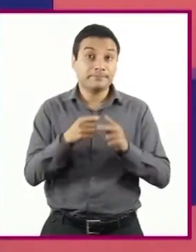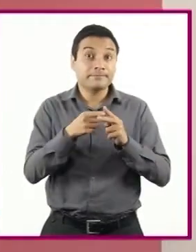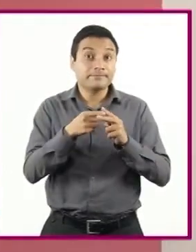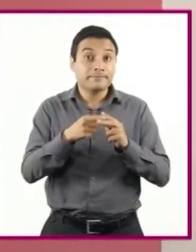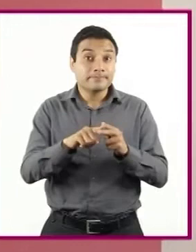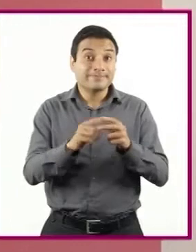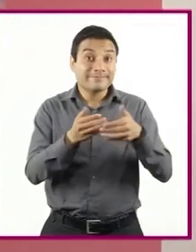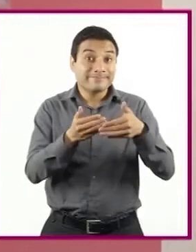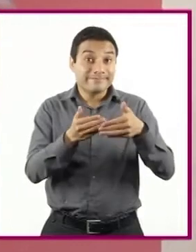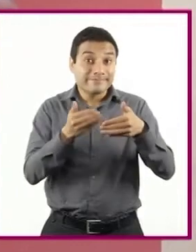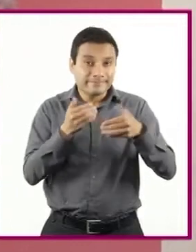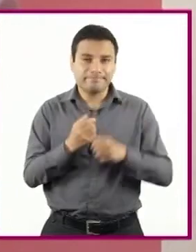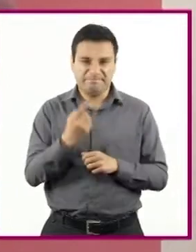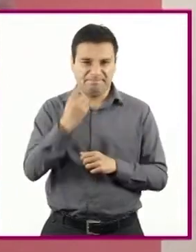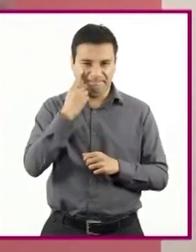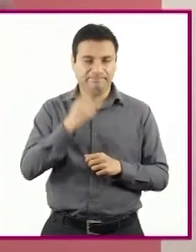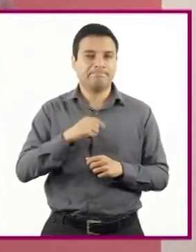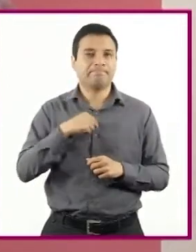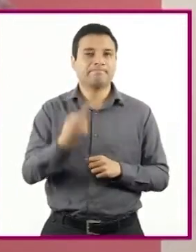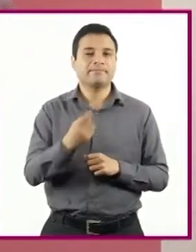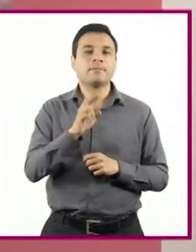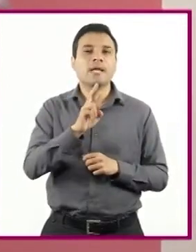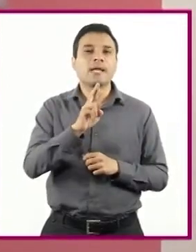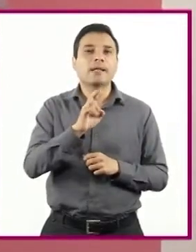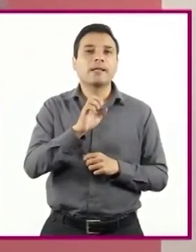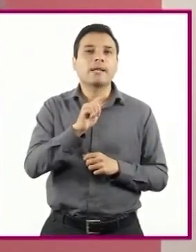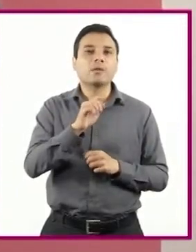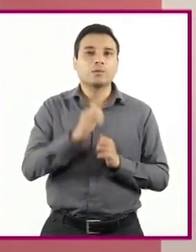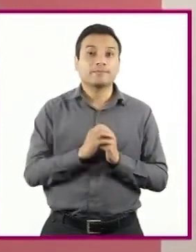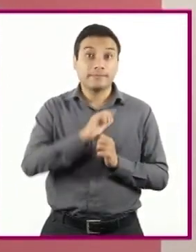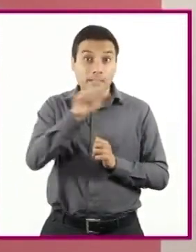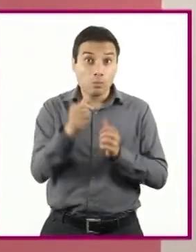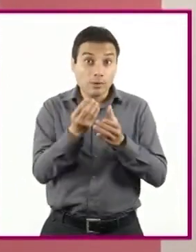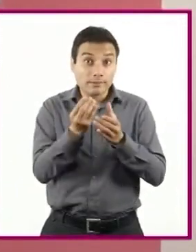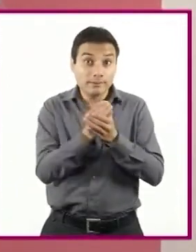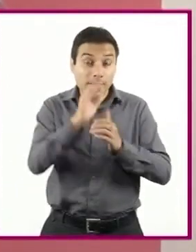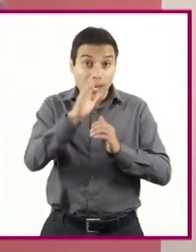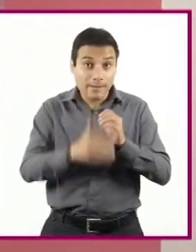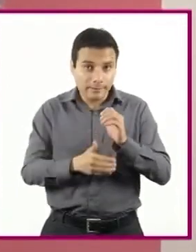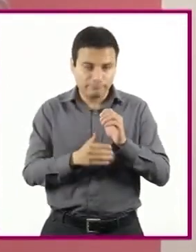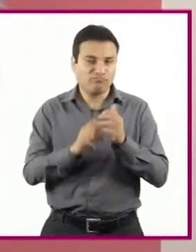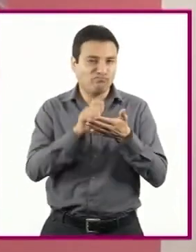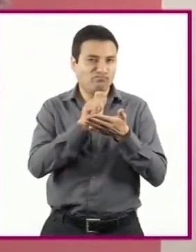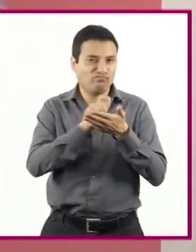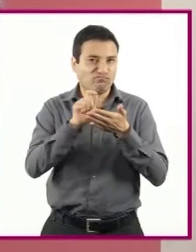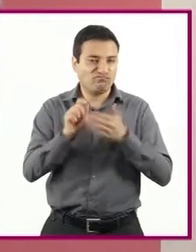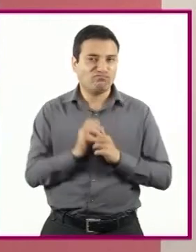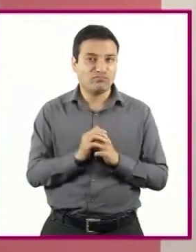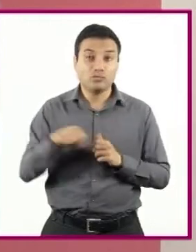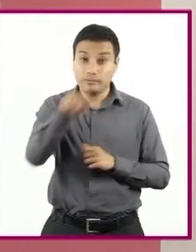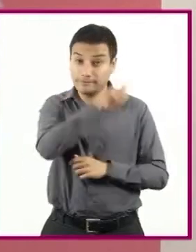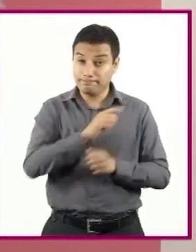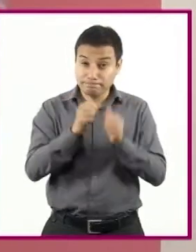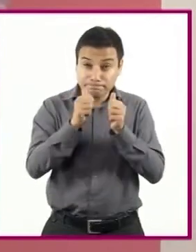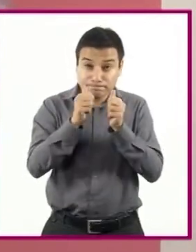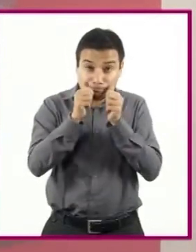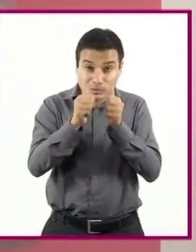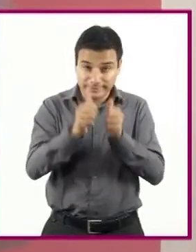quiero proponerles un primer reto, el cual resolveremos al final de la sesión. Por ello, les pido que pongan mucha